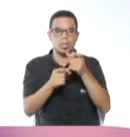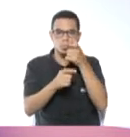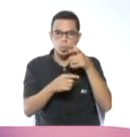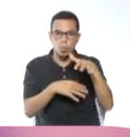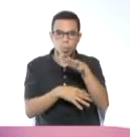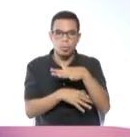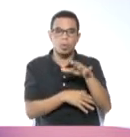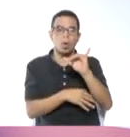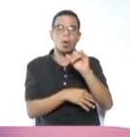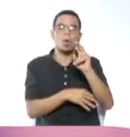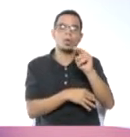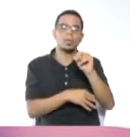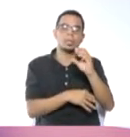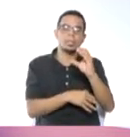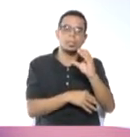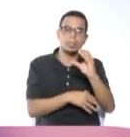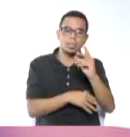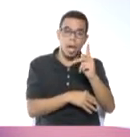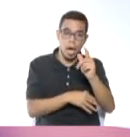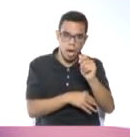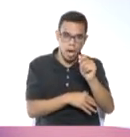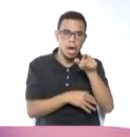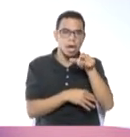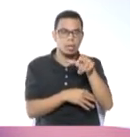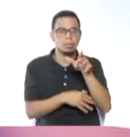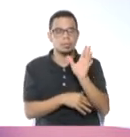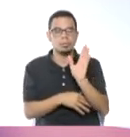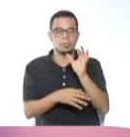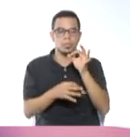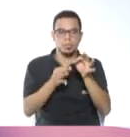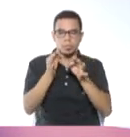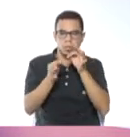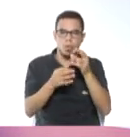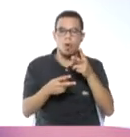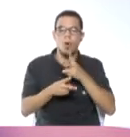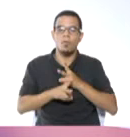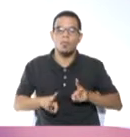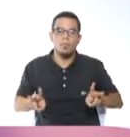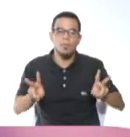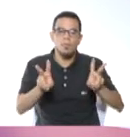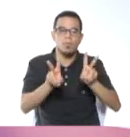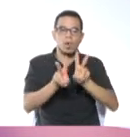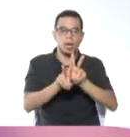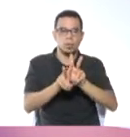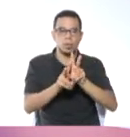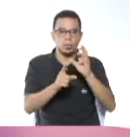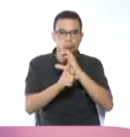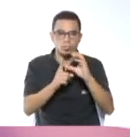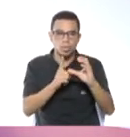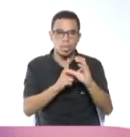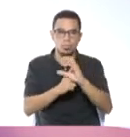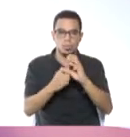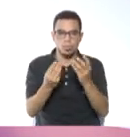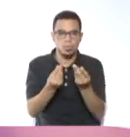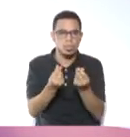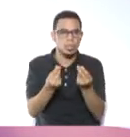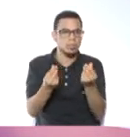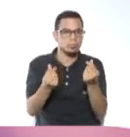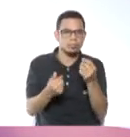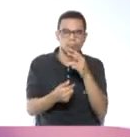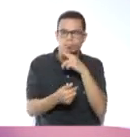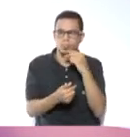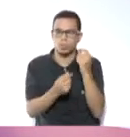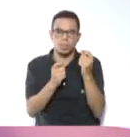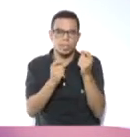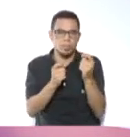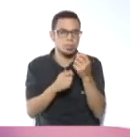sí engloba unos principios y valores sumamente importantes para una cultura milenaria que todavía existe desde hace más de